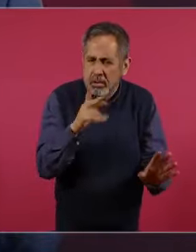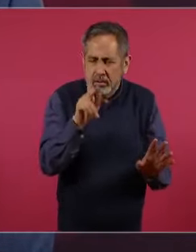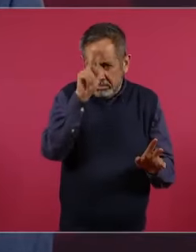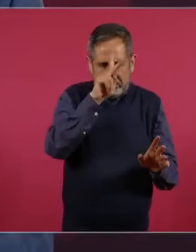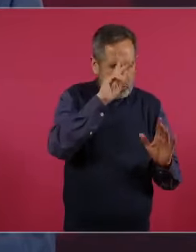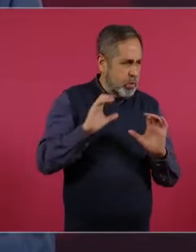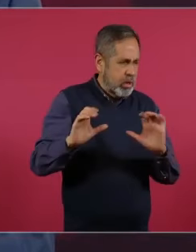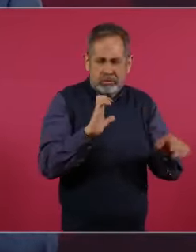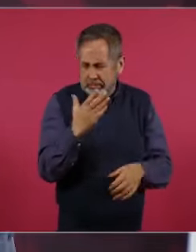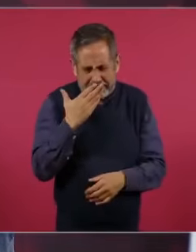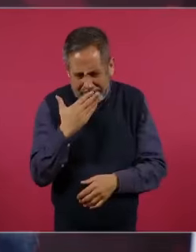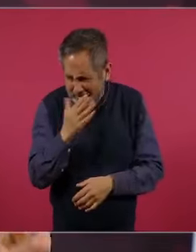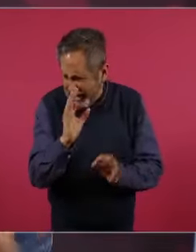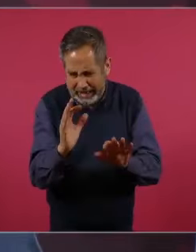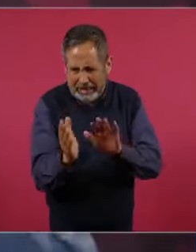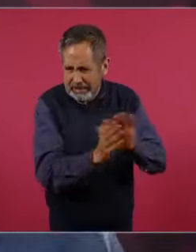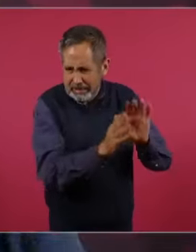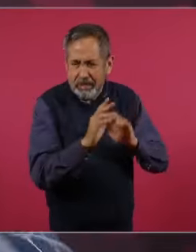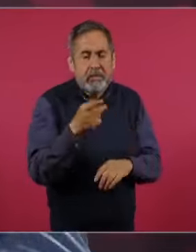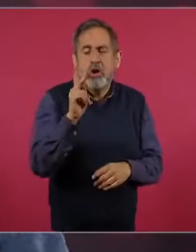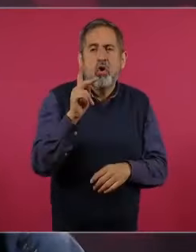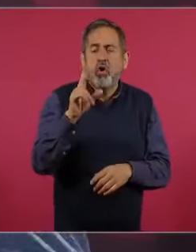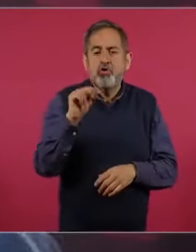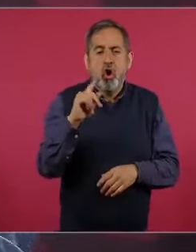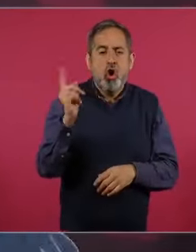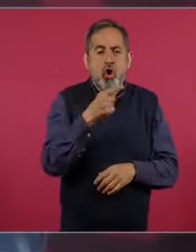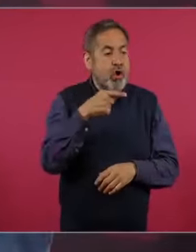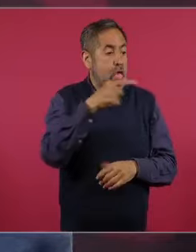hagan, pero no es lo que